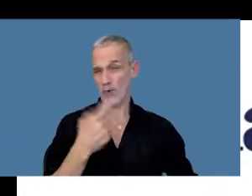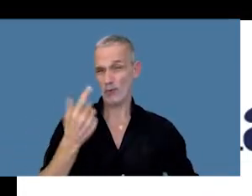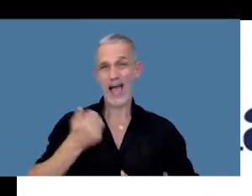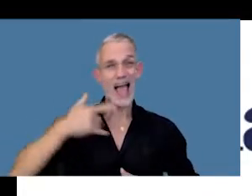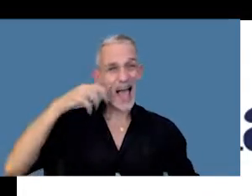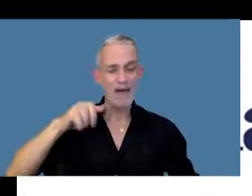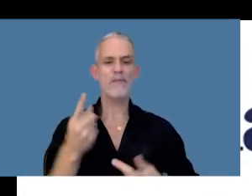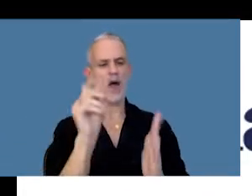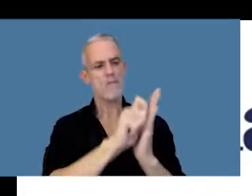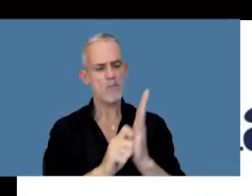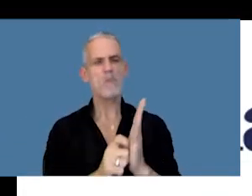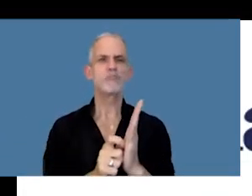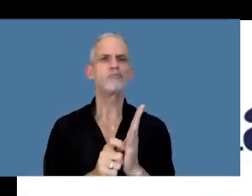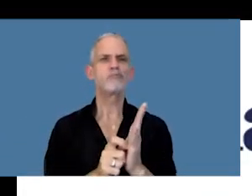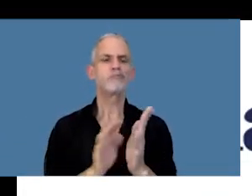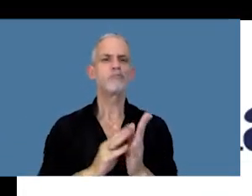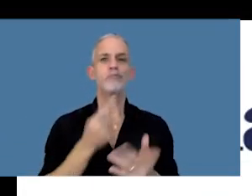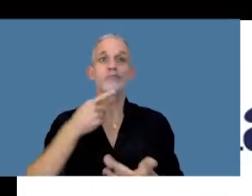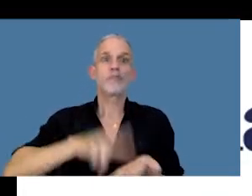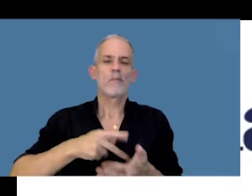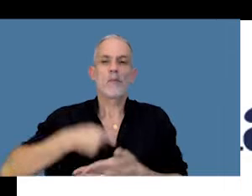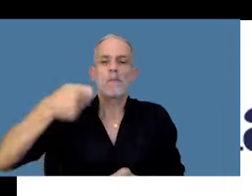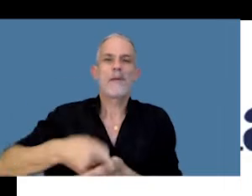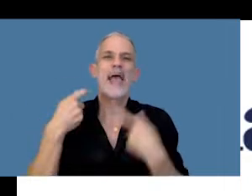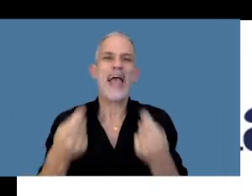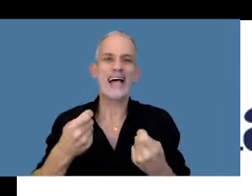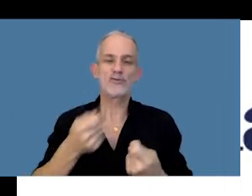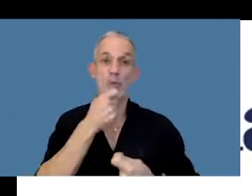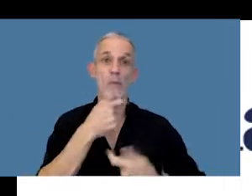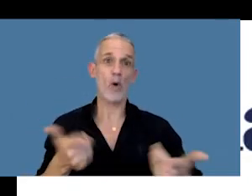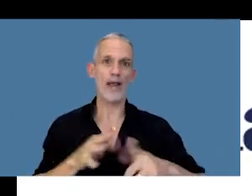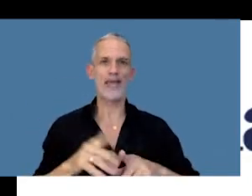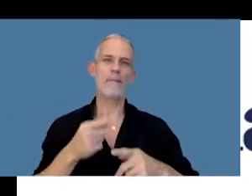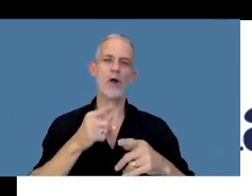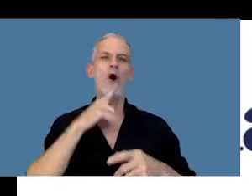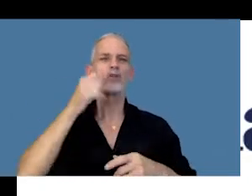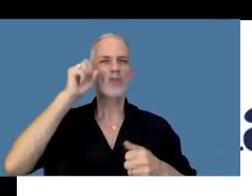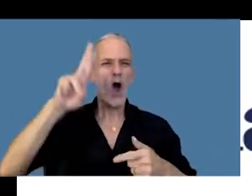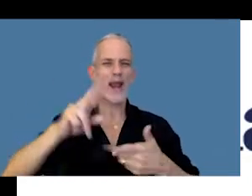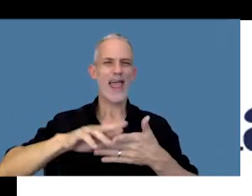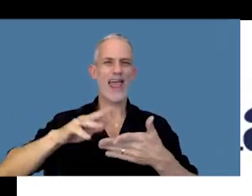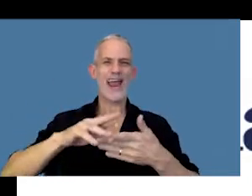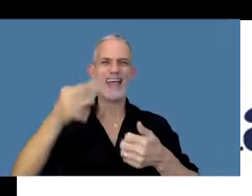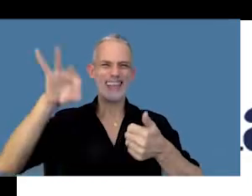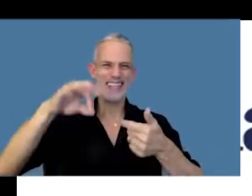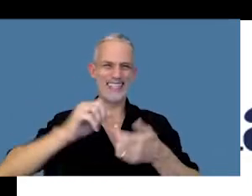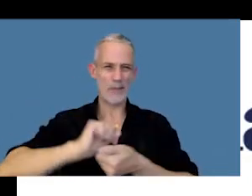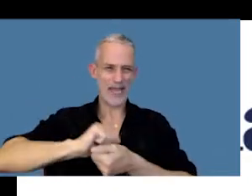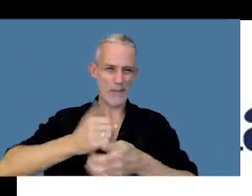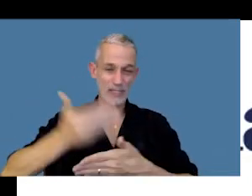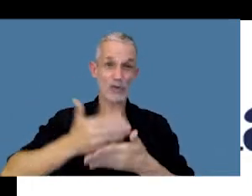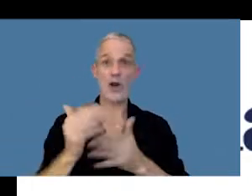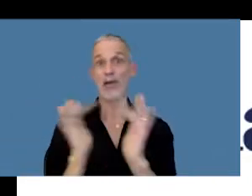computar ciertas erogaciones que toma a su cargo, como pueden ser toner, la conexión